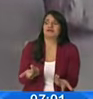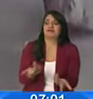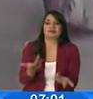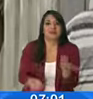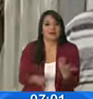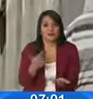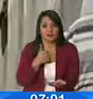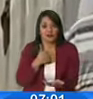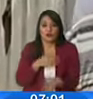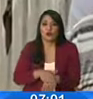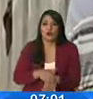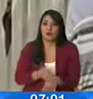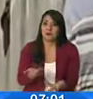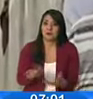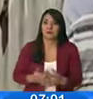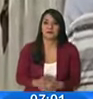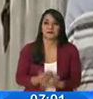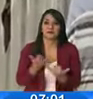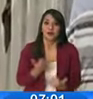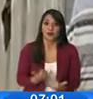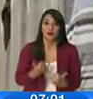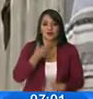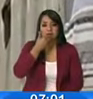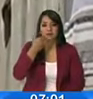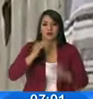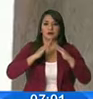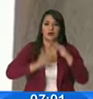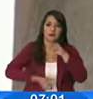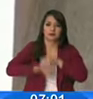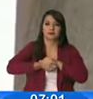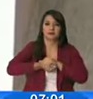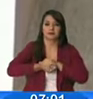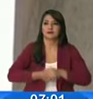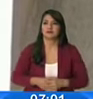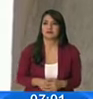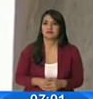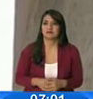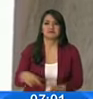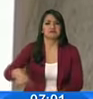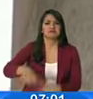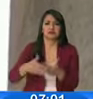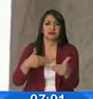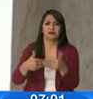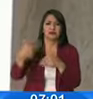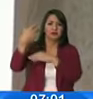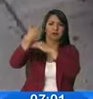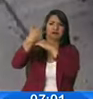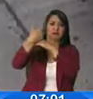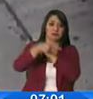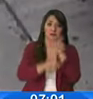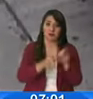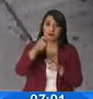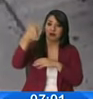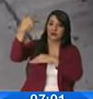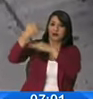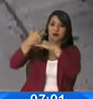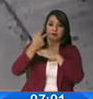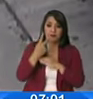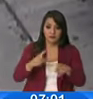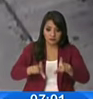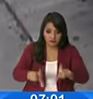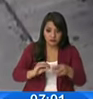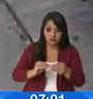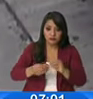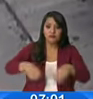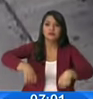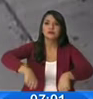propio criminal. Ahora prefieren no salir de sus viviendas. A esos delincuentes no les importó que una de las cámaras capte hasta la placa de la moto en